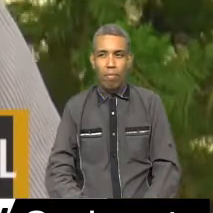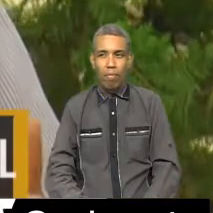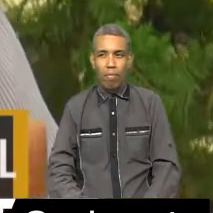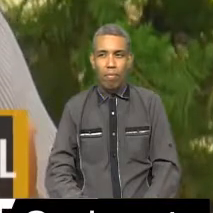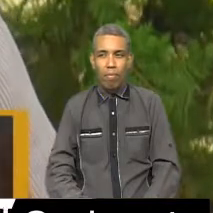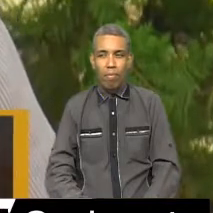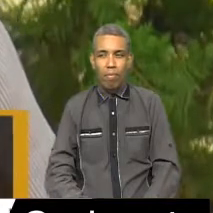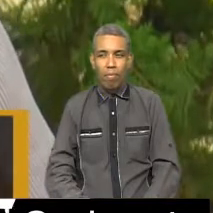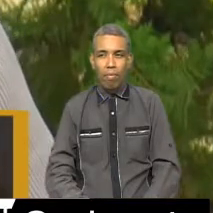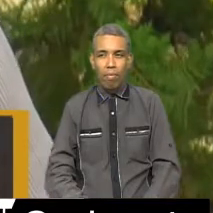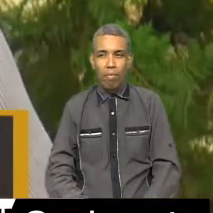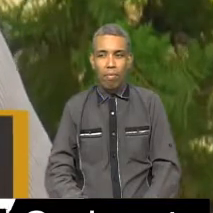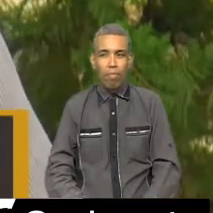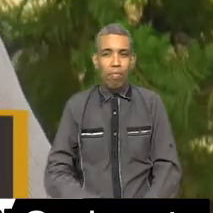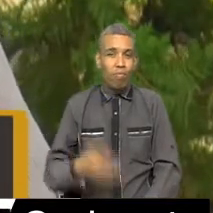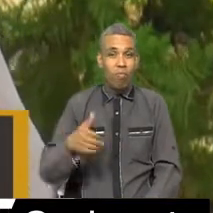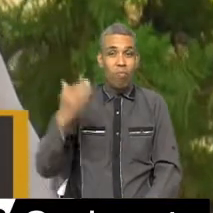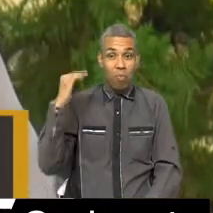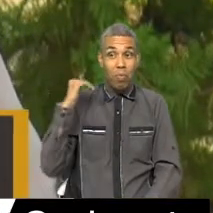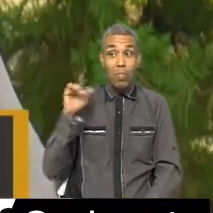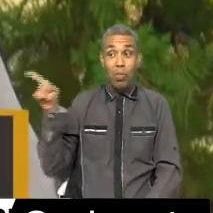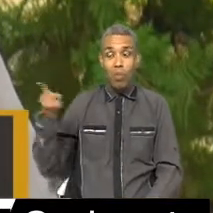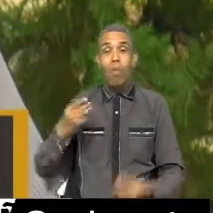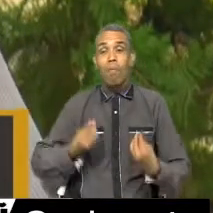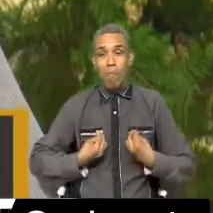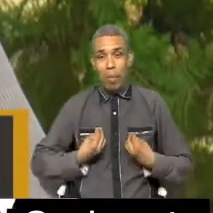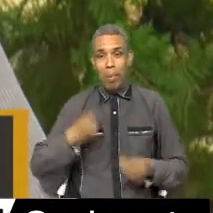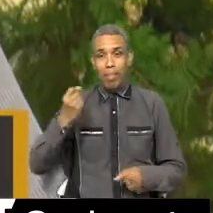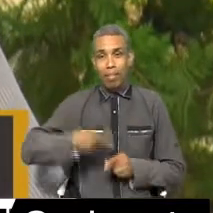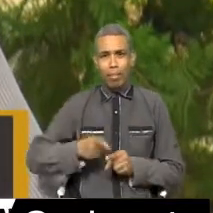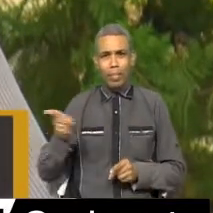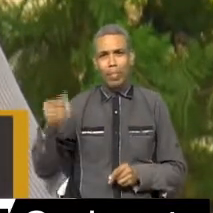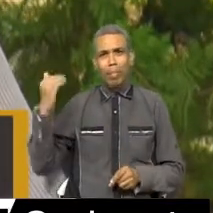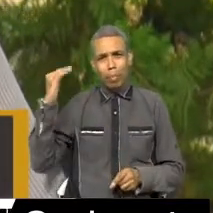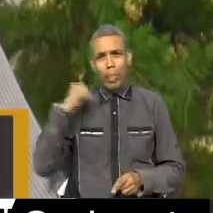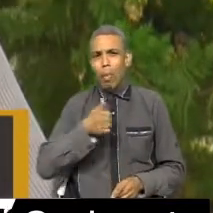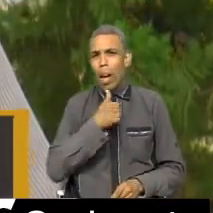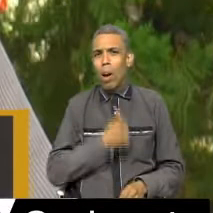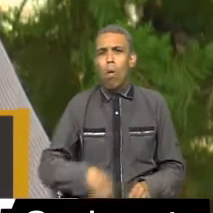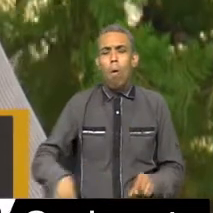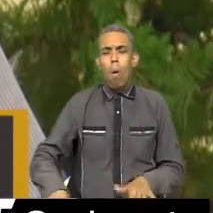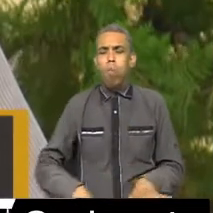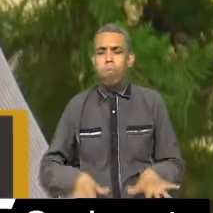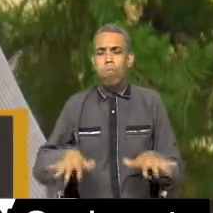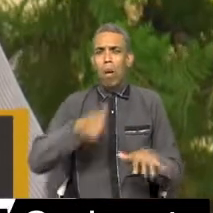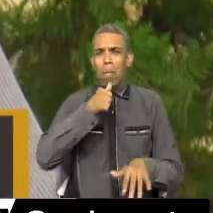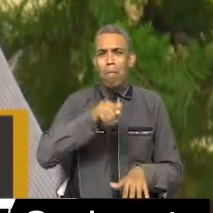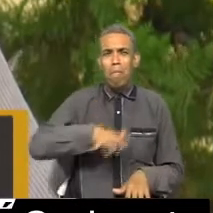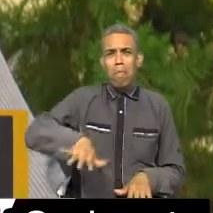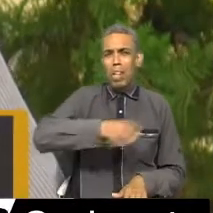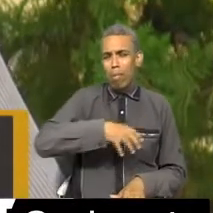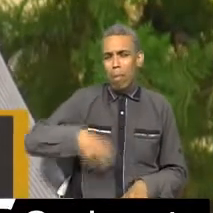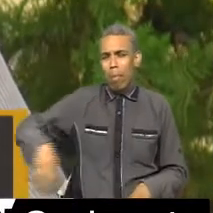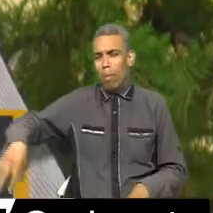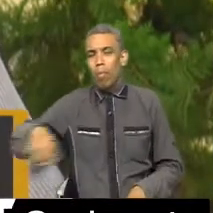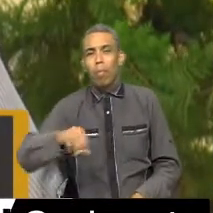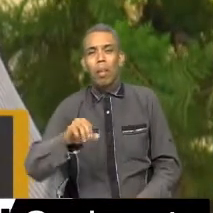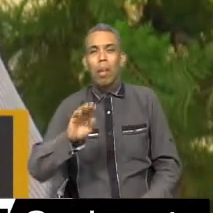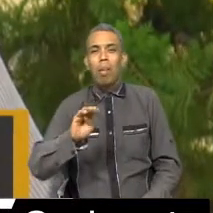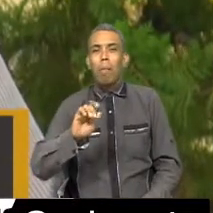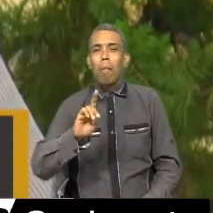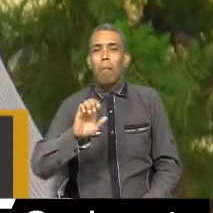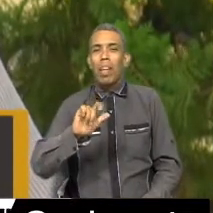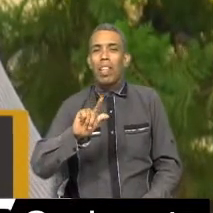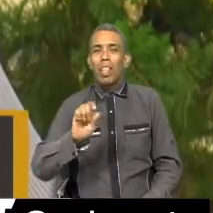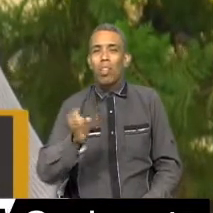parte, cuando me tocó a mí, se inundaba Bijagual, las veredas, tiene muchas veredas, Vadillo, Guayabo,